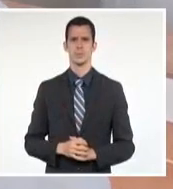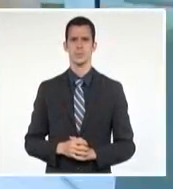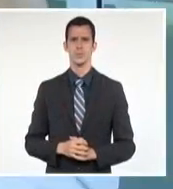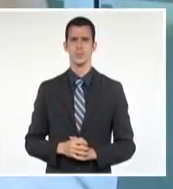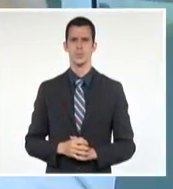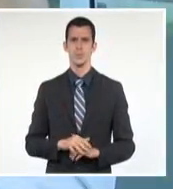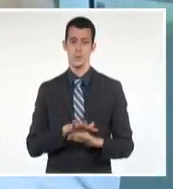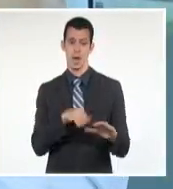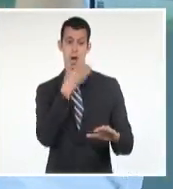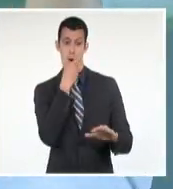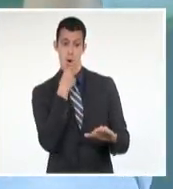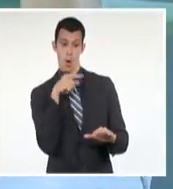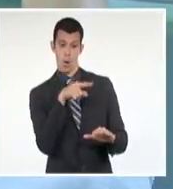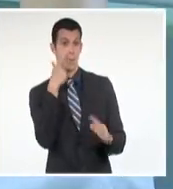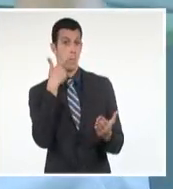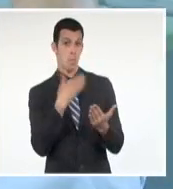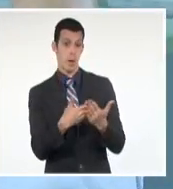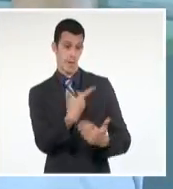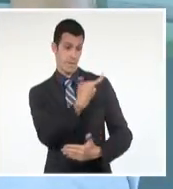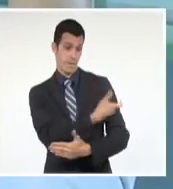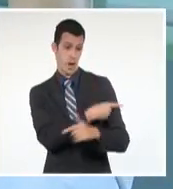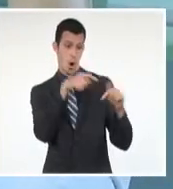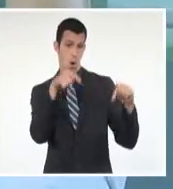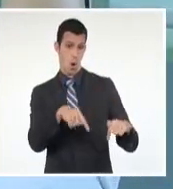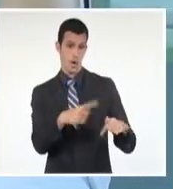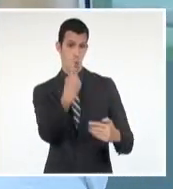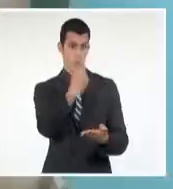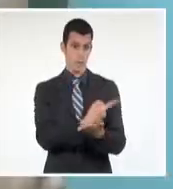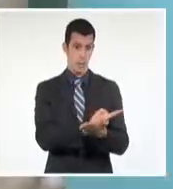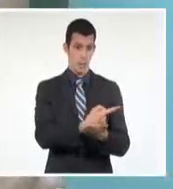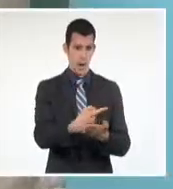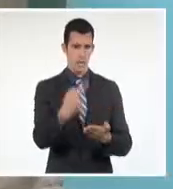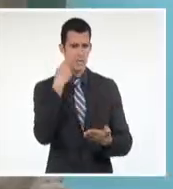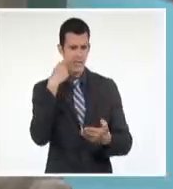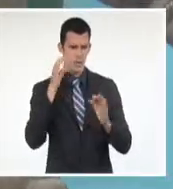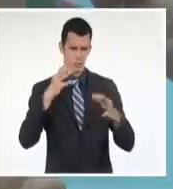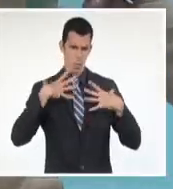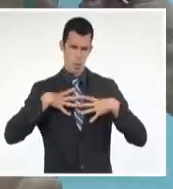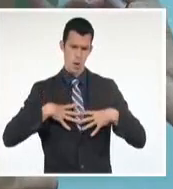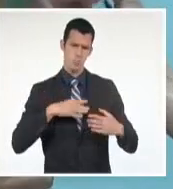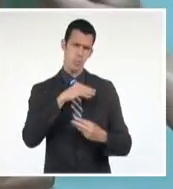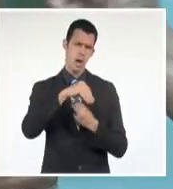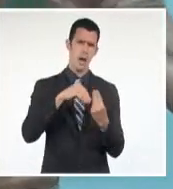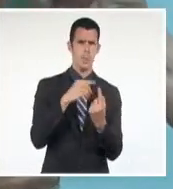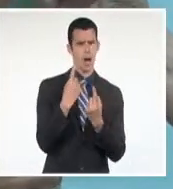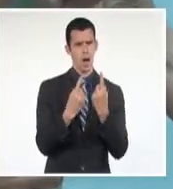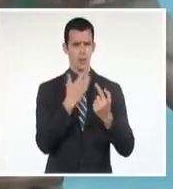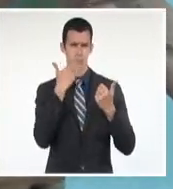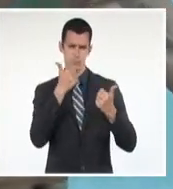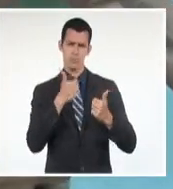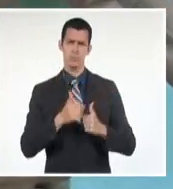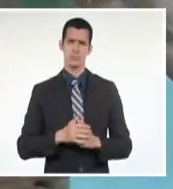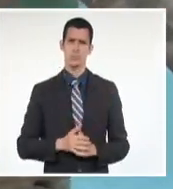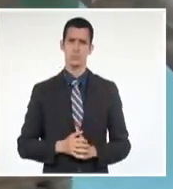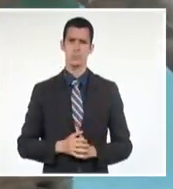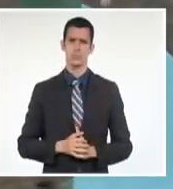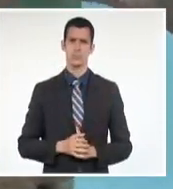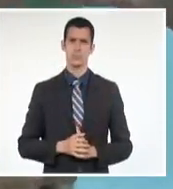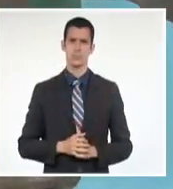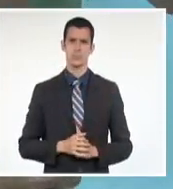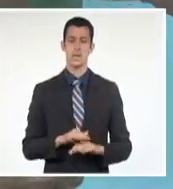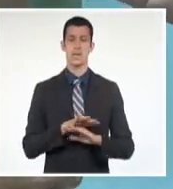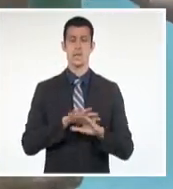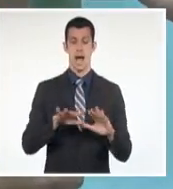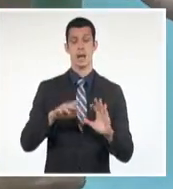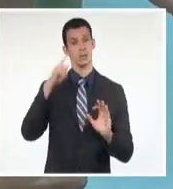candidato vacunal. Fue emitido un informe de seguridad por el Comité Independiente de Monitoreo de Datos. El CEGME autorizó